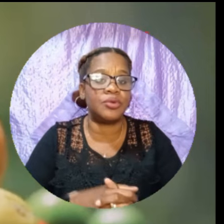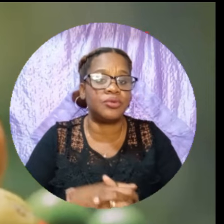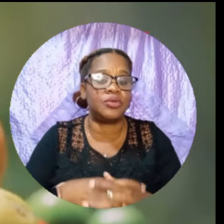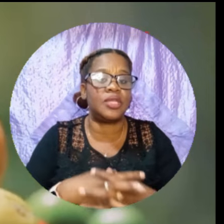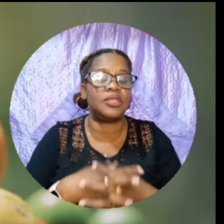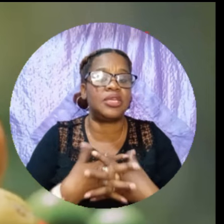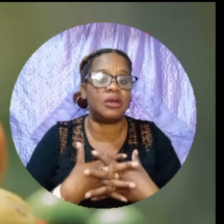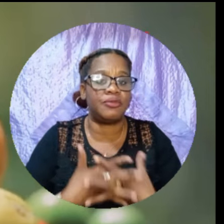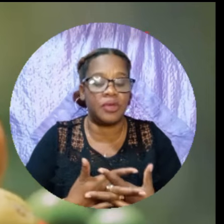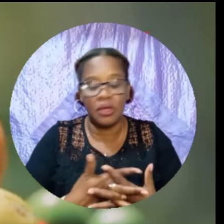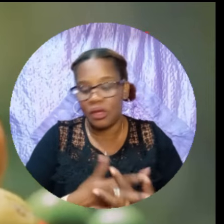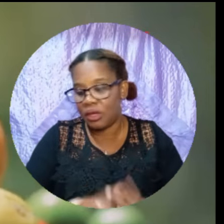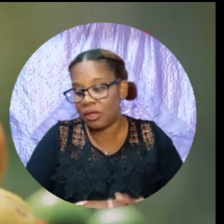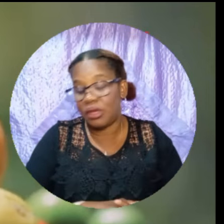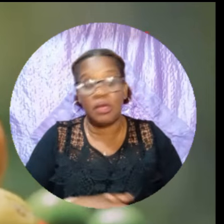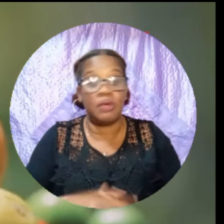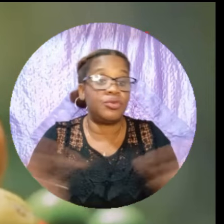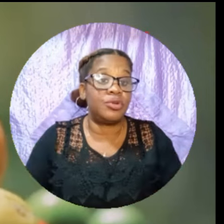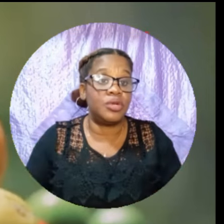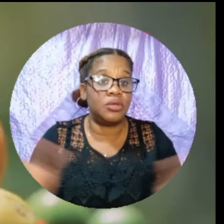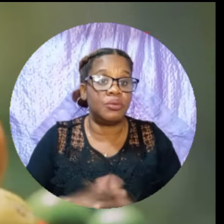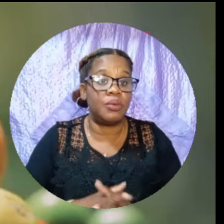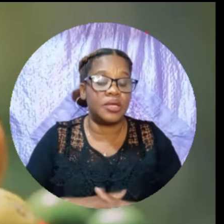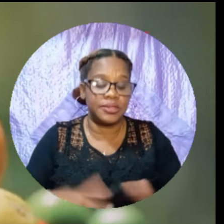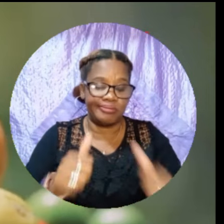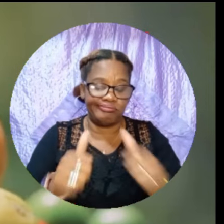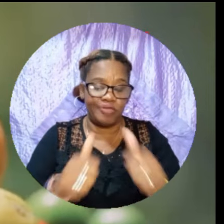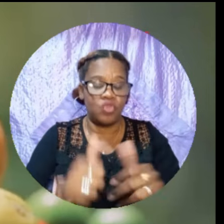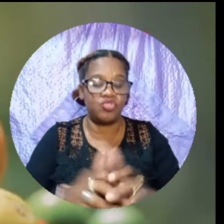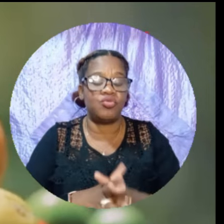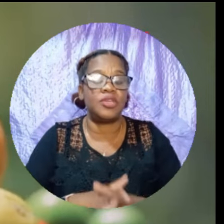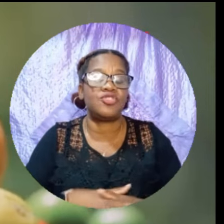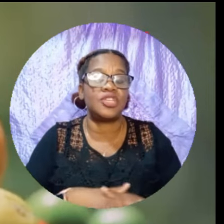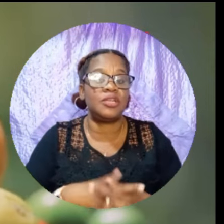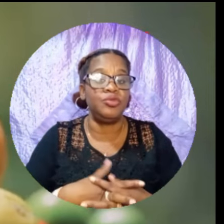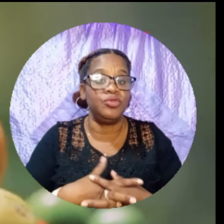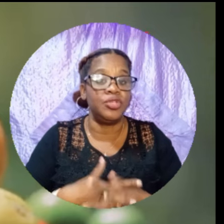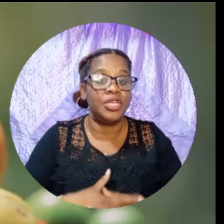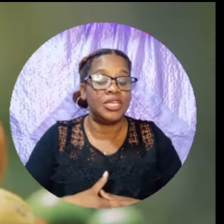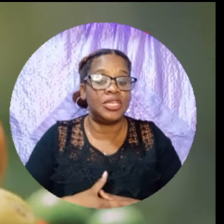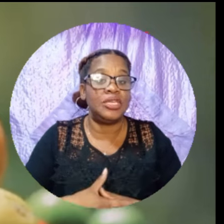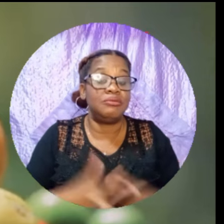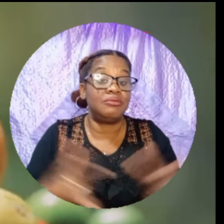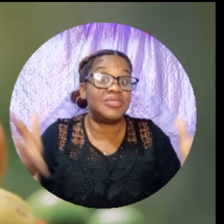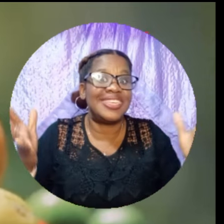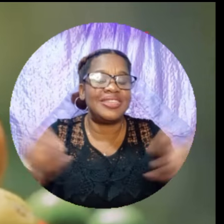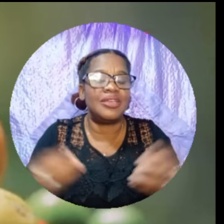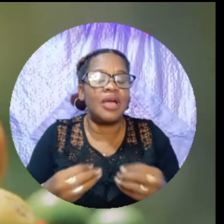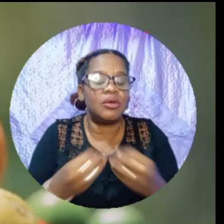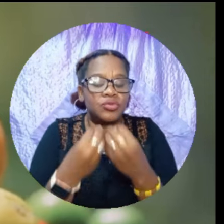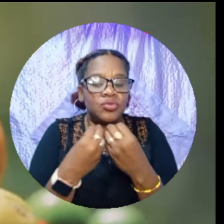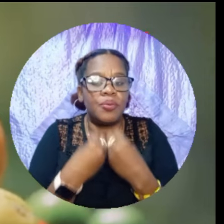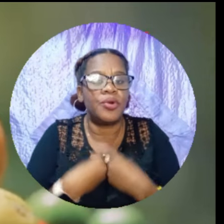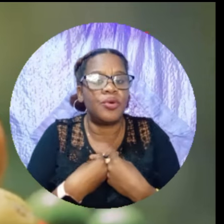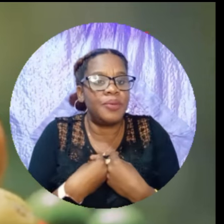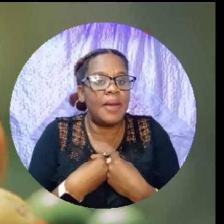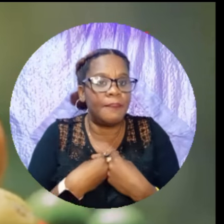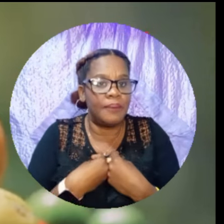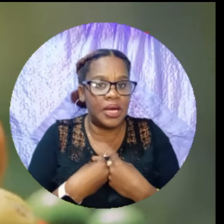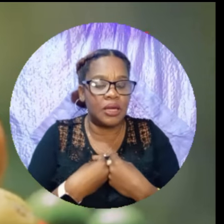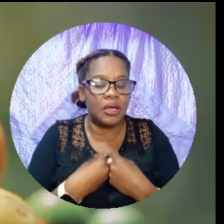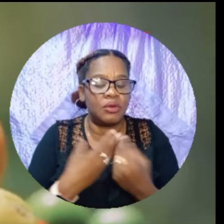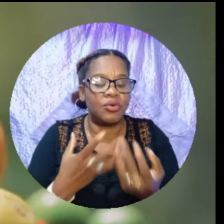auténtica productora de café, uno de los líquidos más consumidos en el mundo, y que tenga su